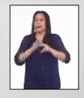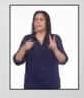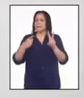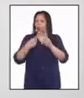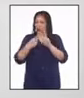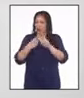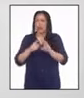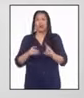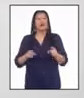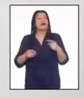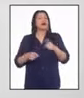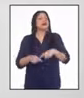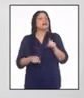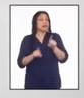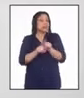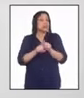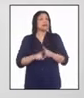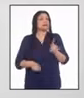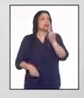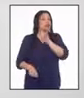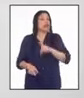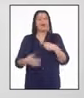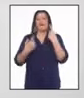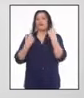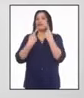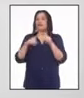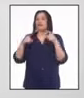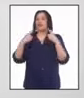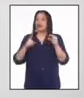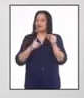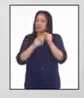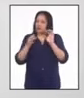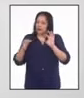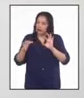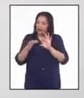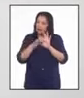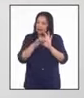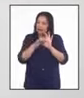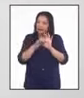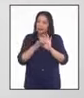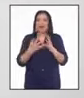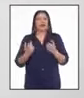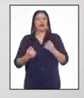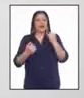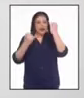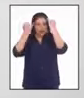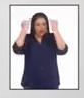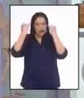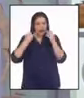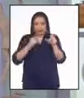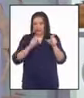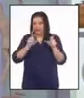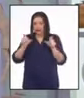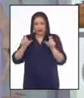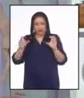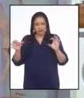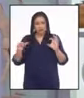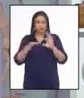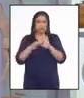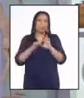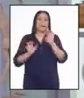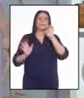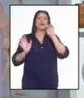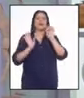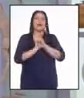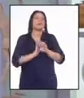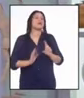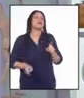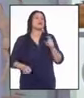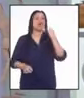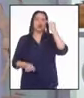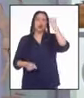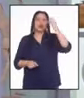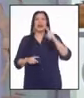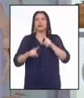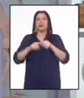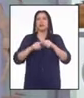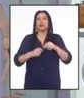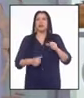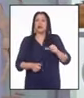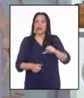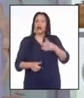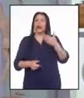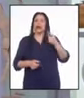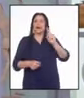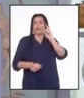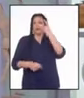Asimismo, se debe utilizar diversos conectores para enlazar las ideas. Claro, por ejemplo, cuando una idea depende de la